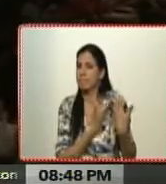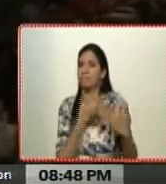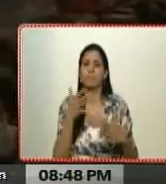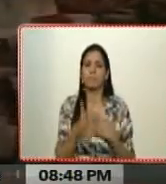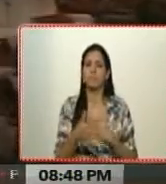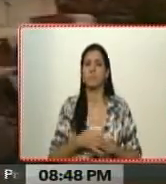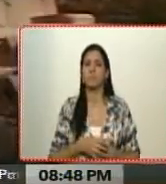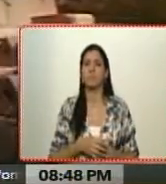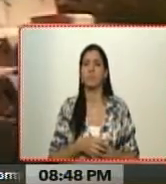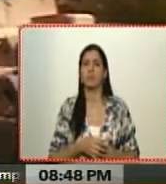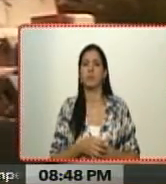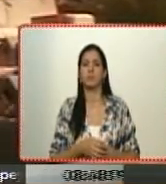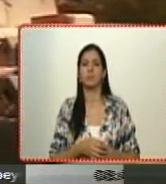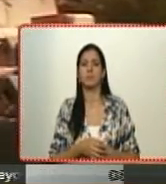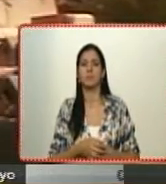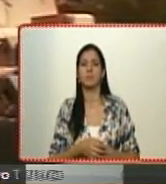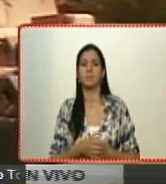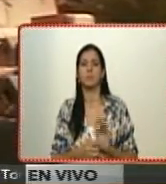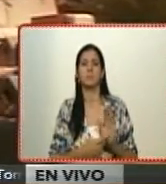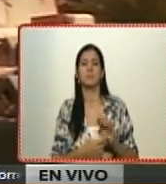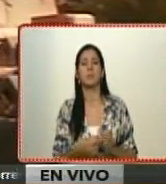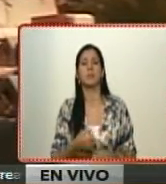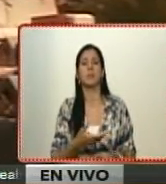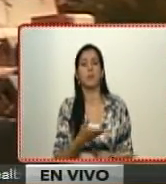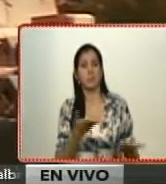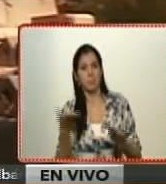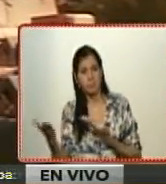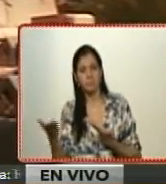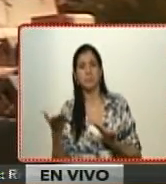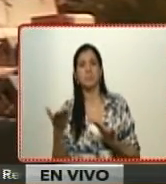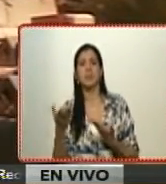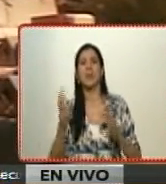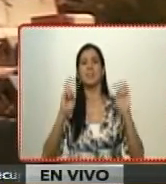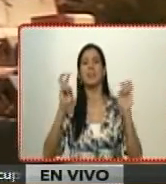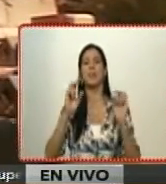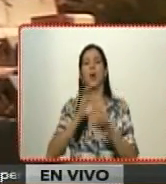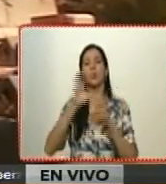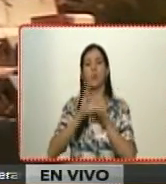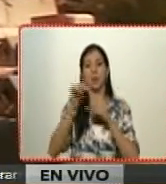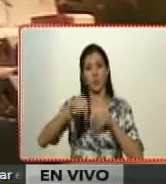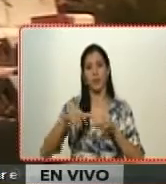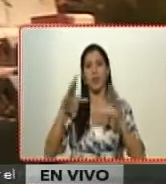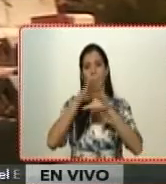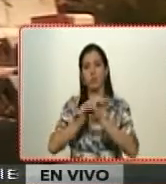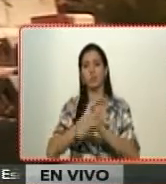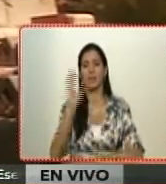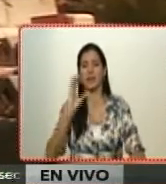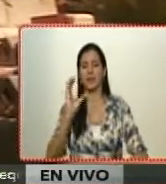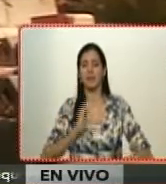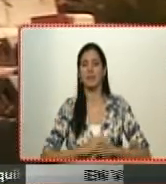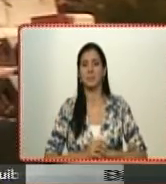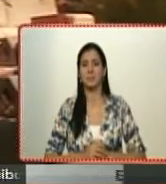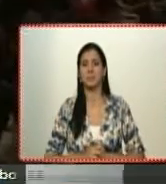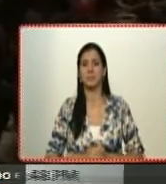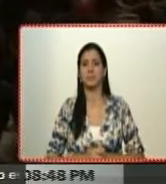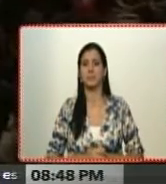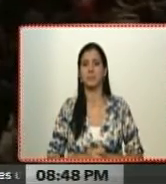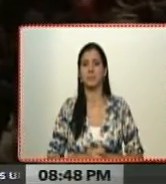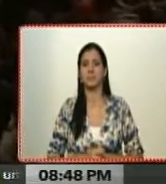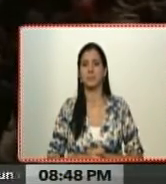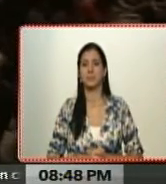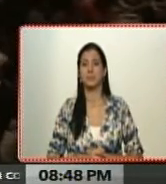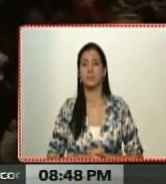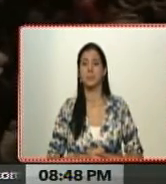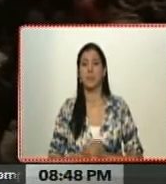ser anfitriones de esta fiesta en el área cultural que se vive esta noche en Caracas. Vamos a nosotros